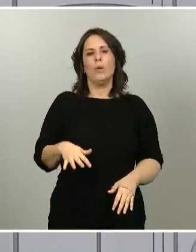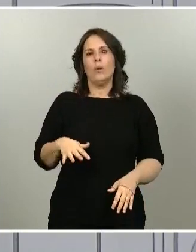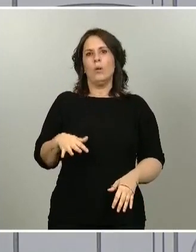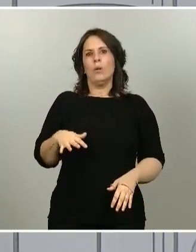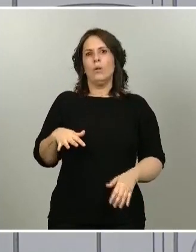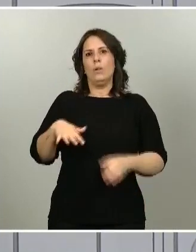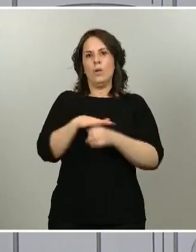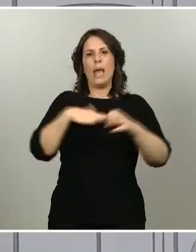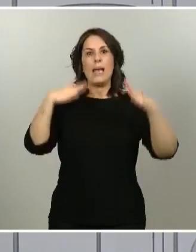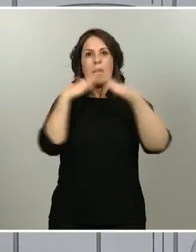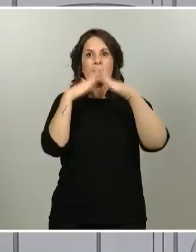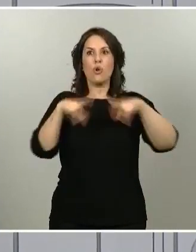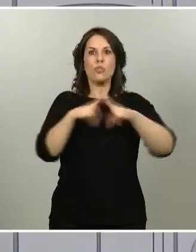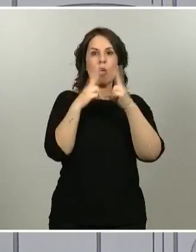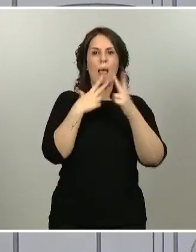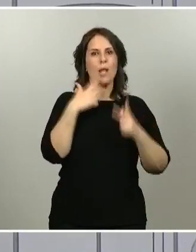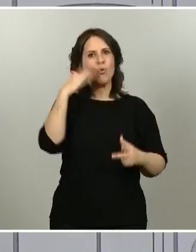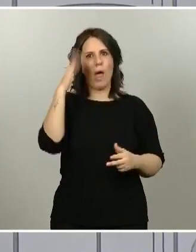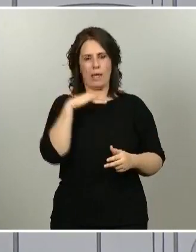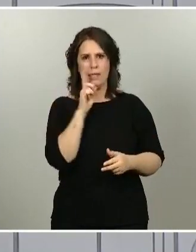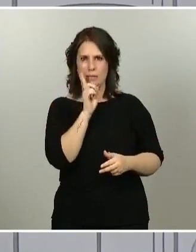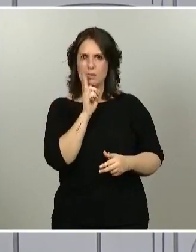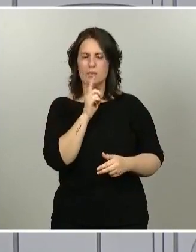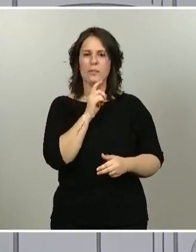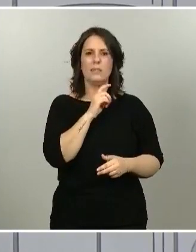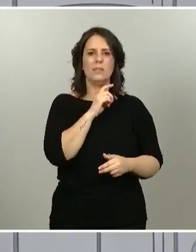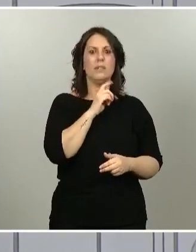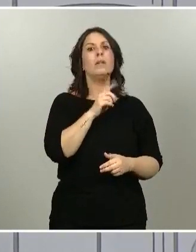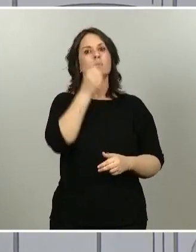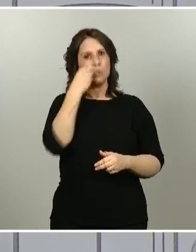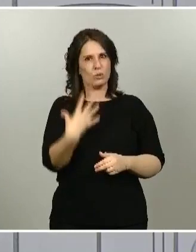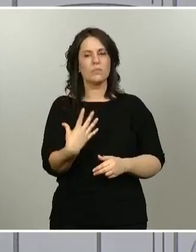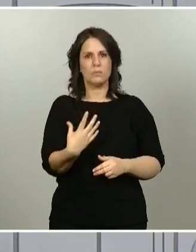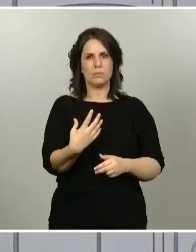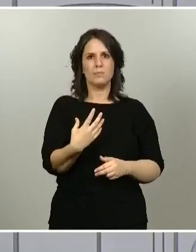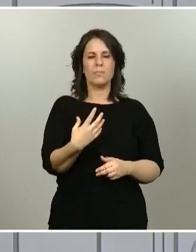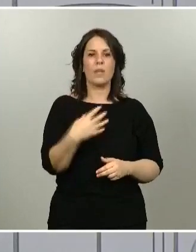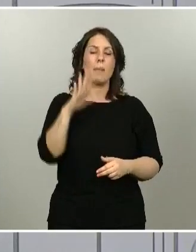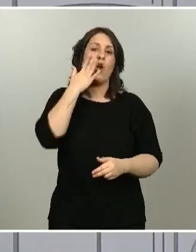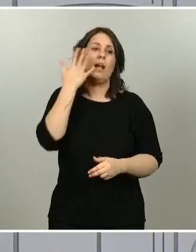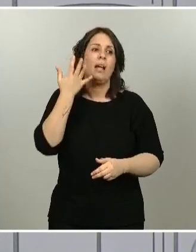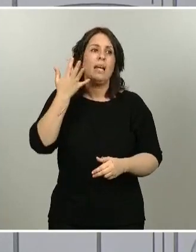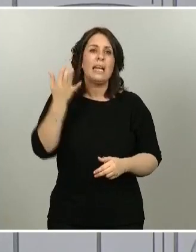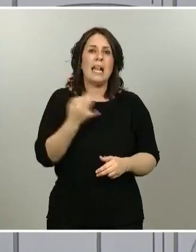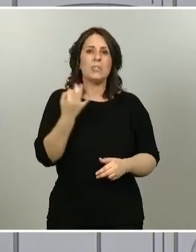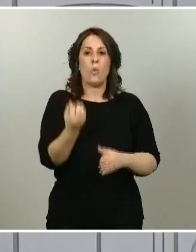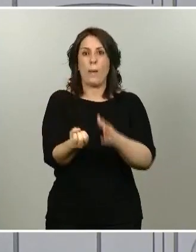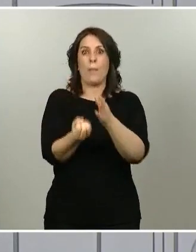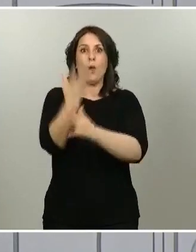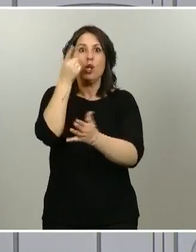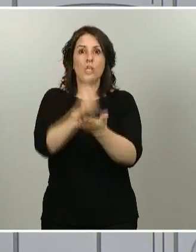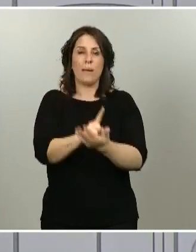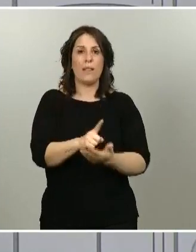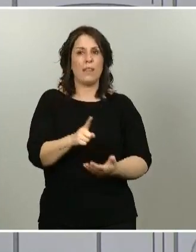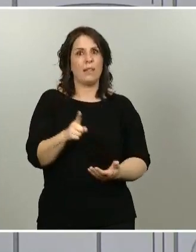domiciliario y social. Y eso es así como tiene que ser. Ahora bien, el riesgo de un nuevo rebrote sigue siendo importante,